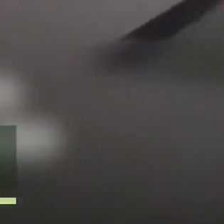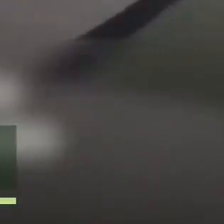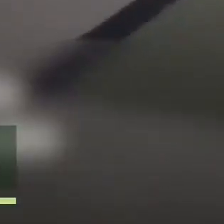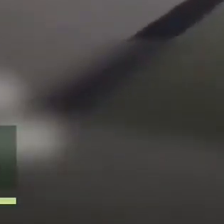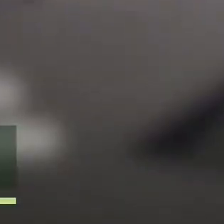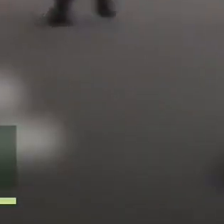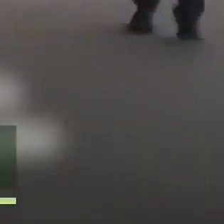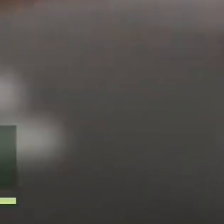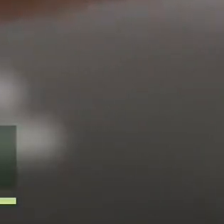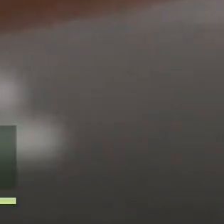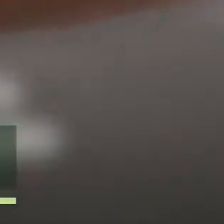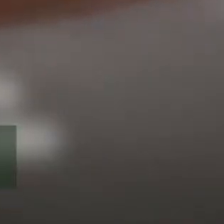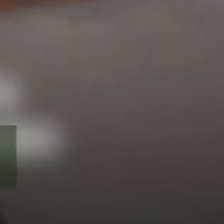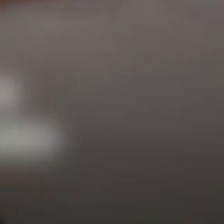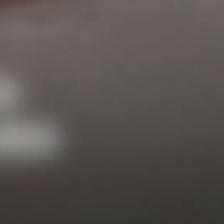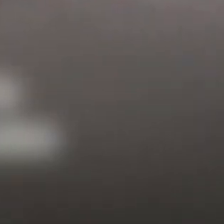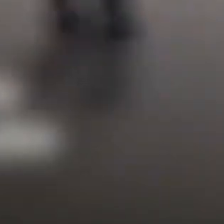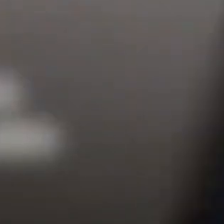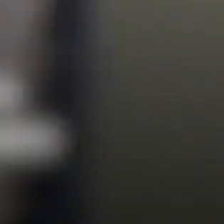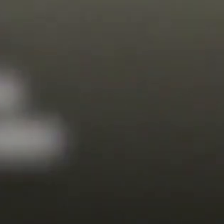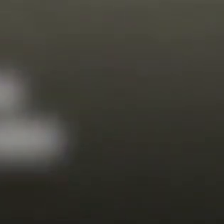muy chula es muy poco más